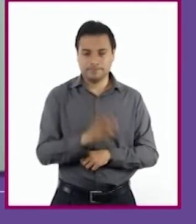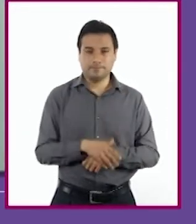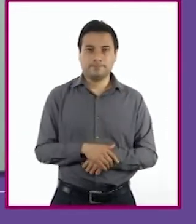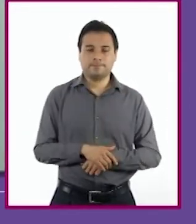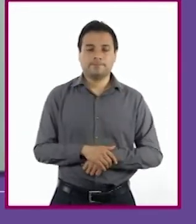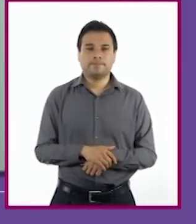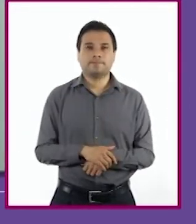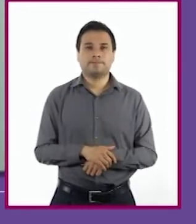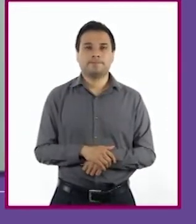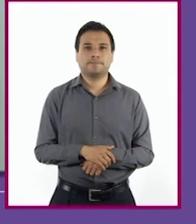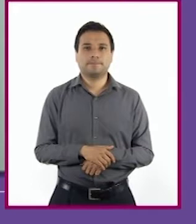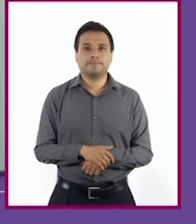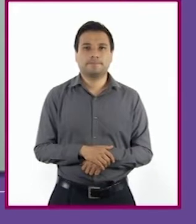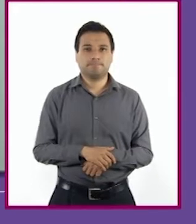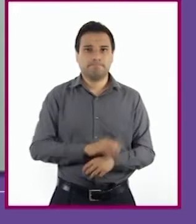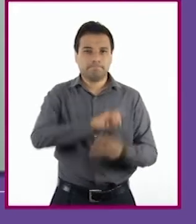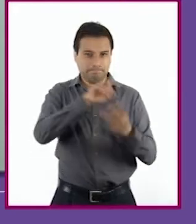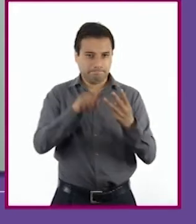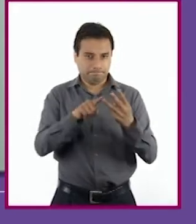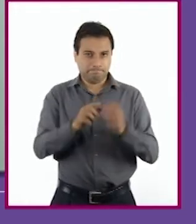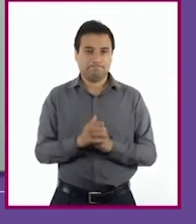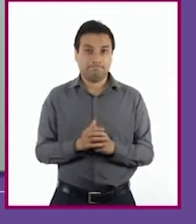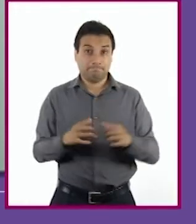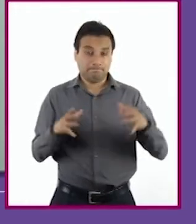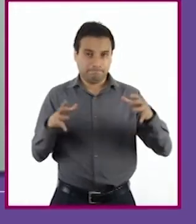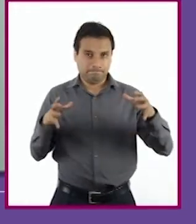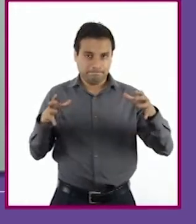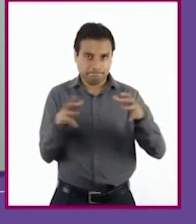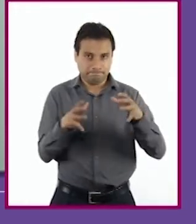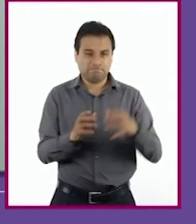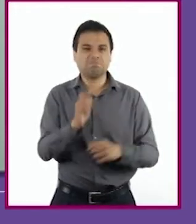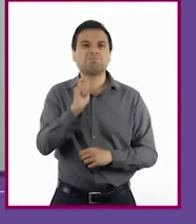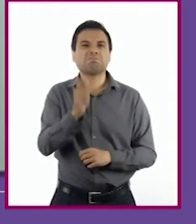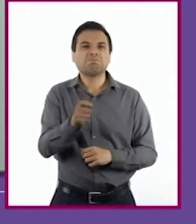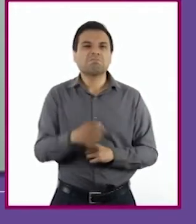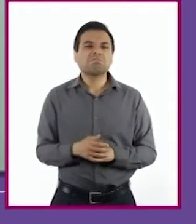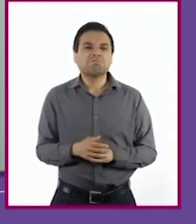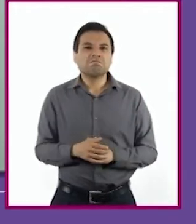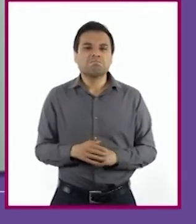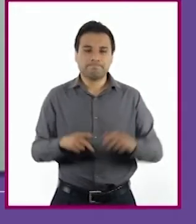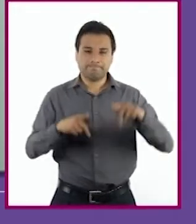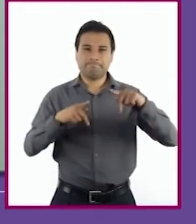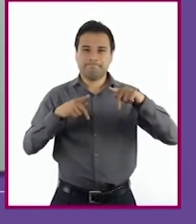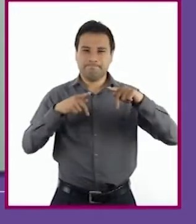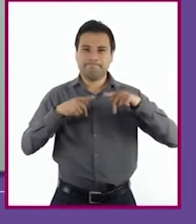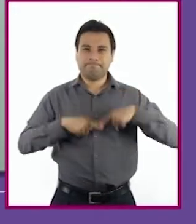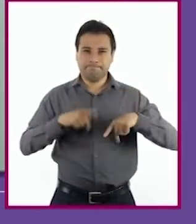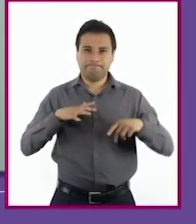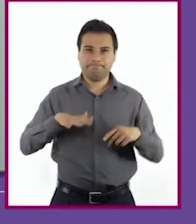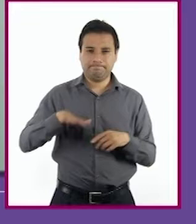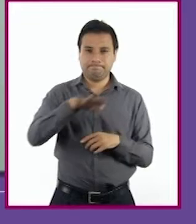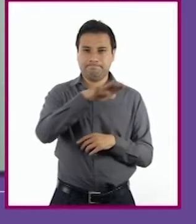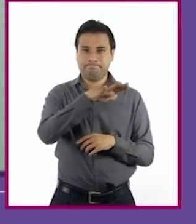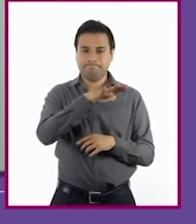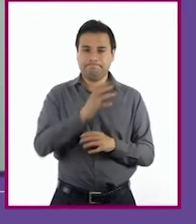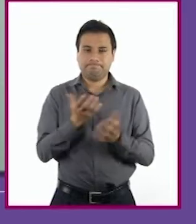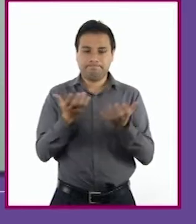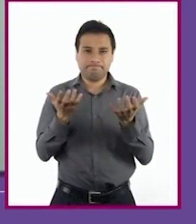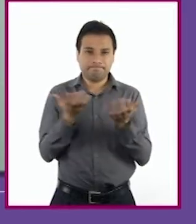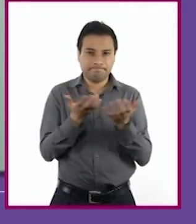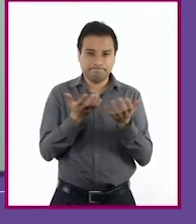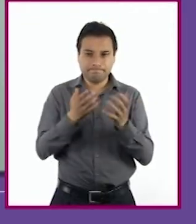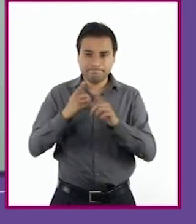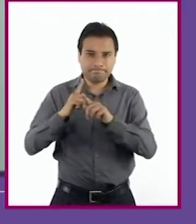populares. Comunitaria. La sociedad se organiza para defender las acciones que se realicen